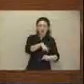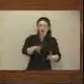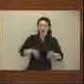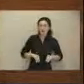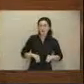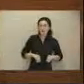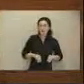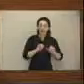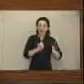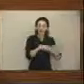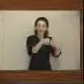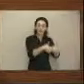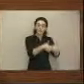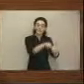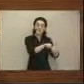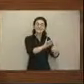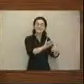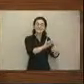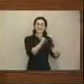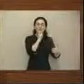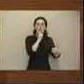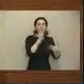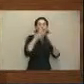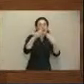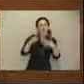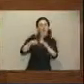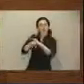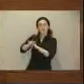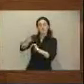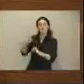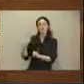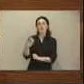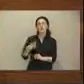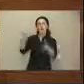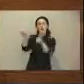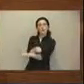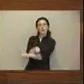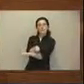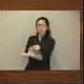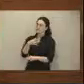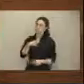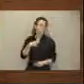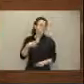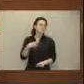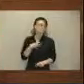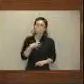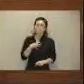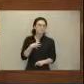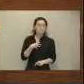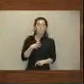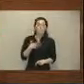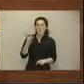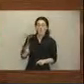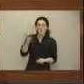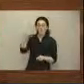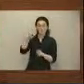haga a costa de suprimir otros recursos que también son muy necesarios y que cuentan, como les decía, con un